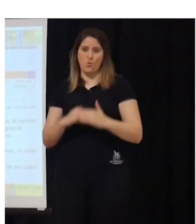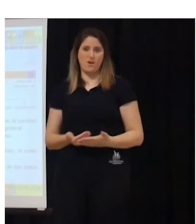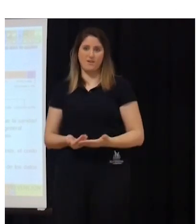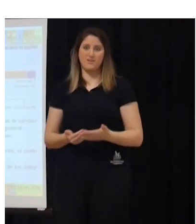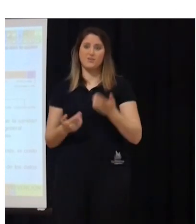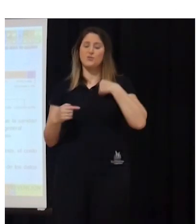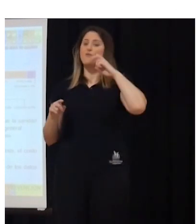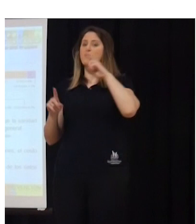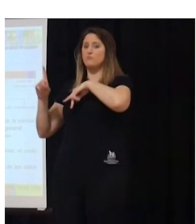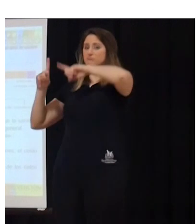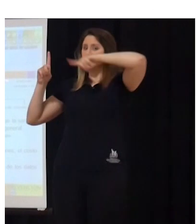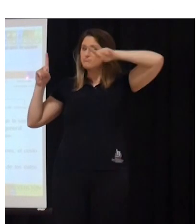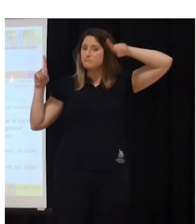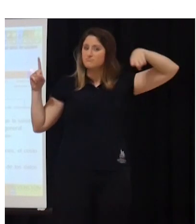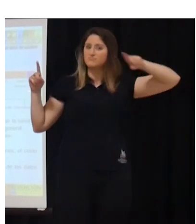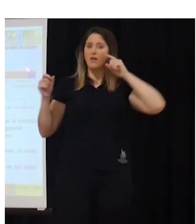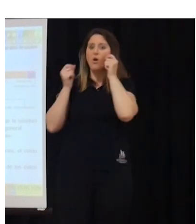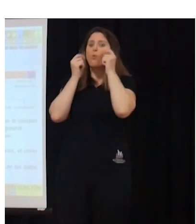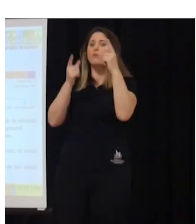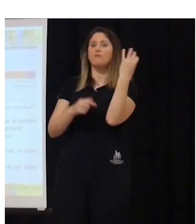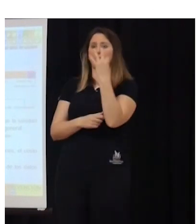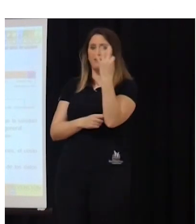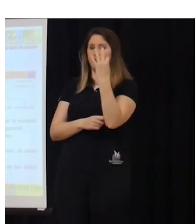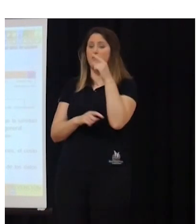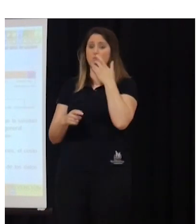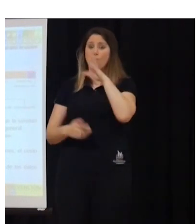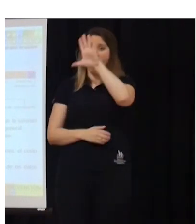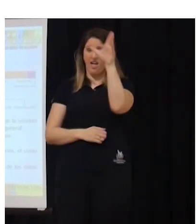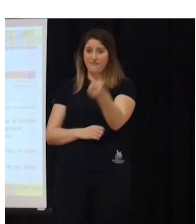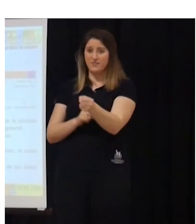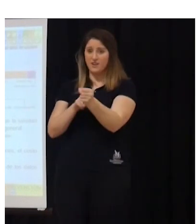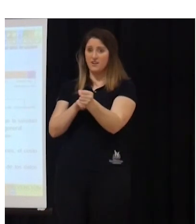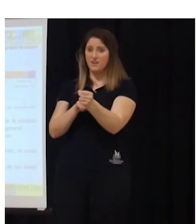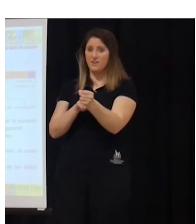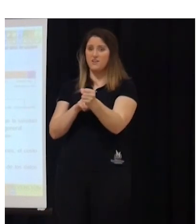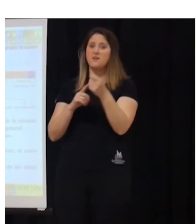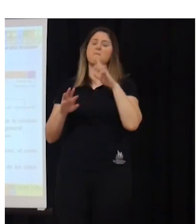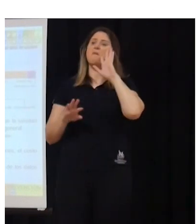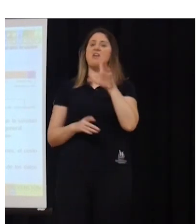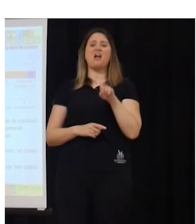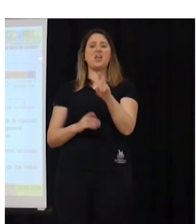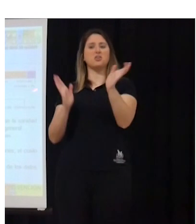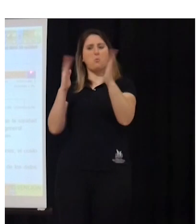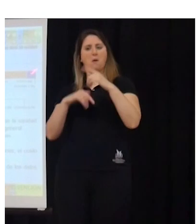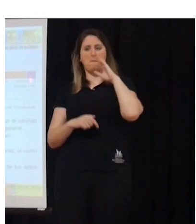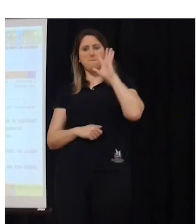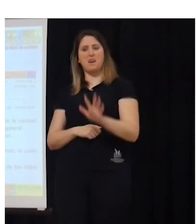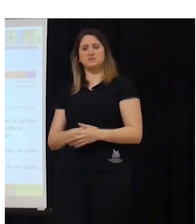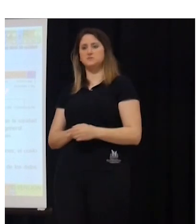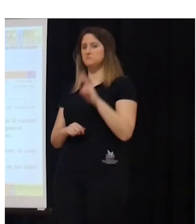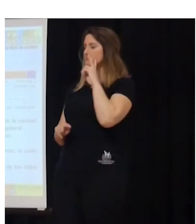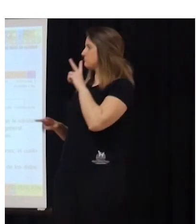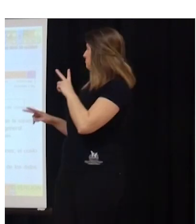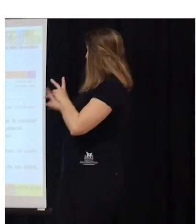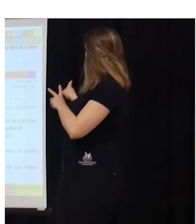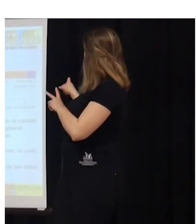las gráficas, nos damos cuenta que en África parece que no exista cáncer. Lo ven en la